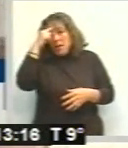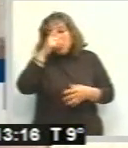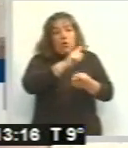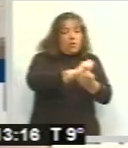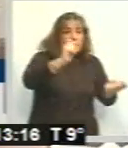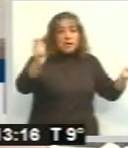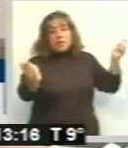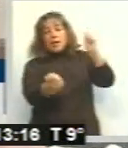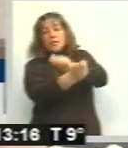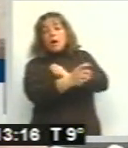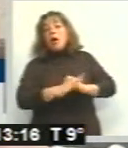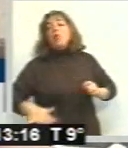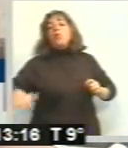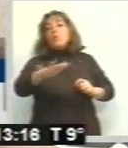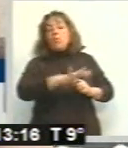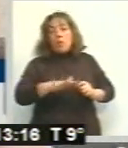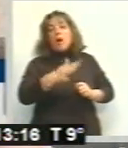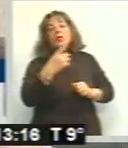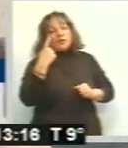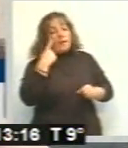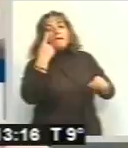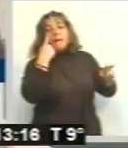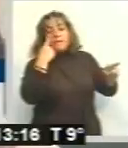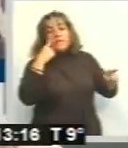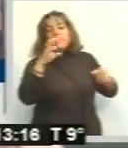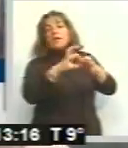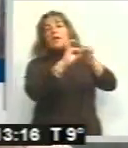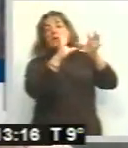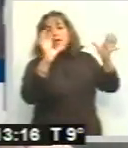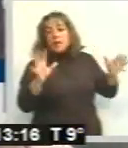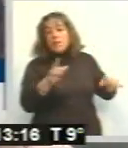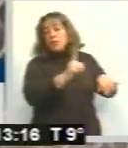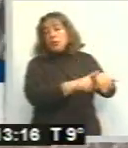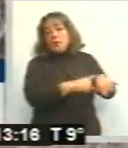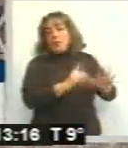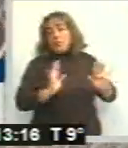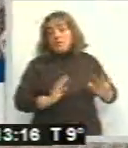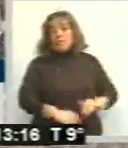a un recinto donde podrá permanecer el tiempo que sea necesario.